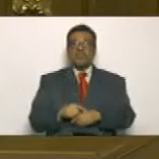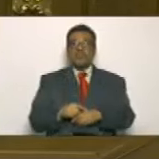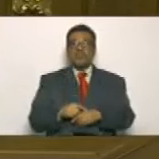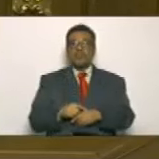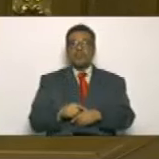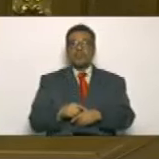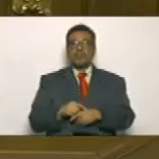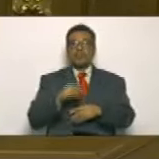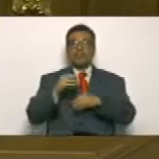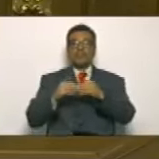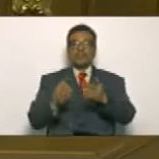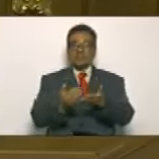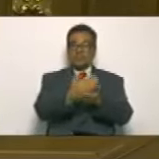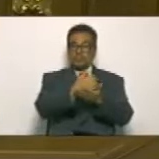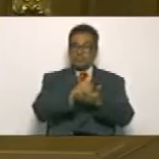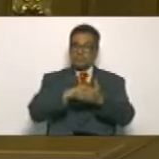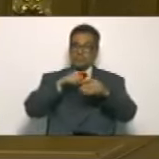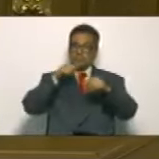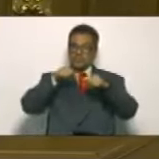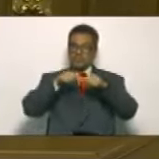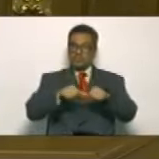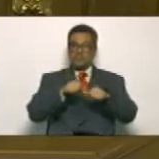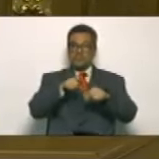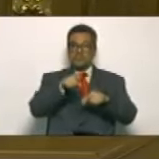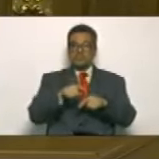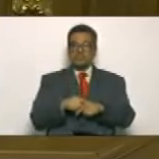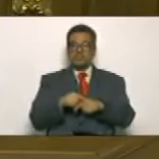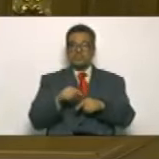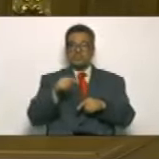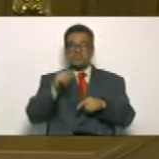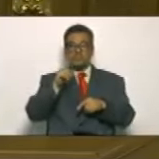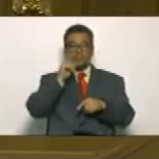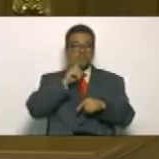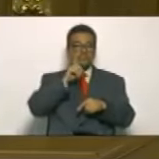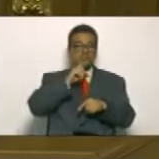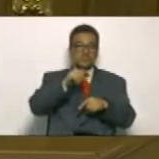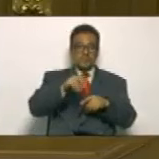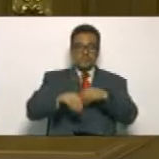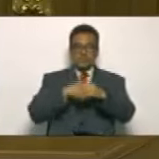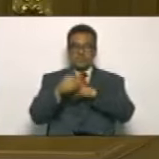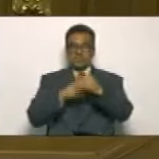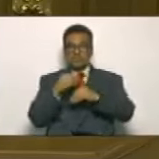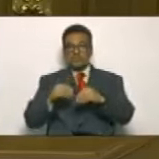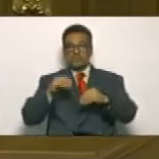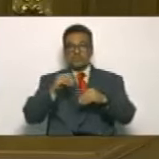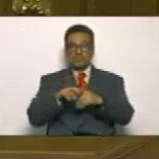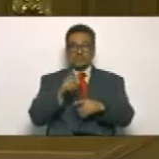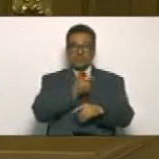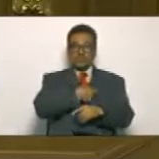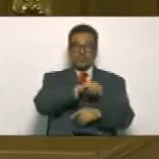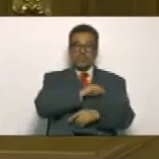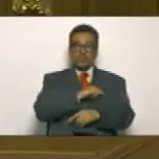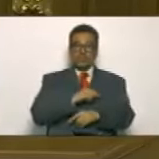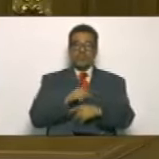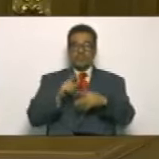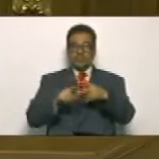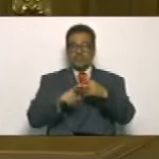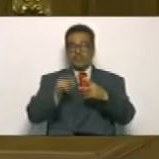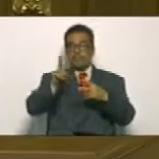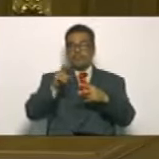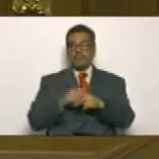emancipadora, quien arrancó la marca infamatoria que impusiera el despotismo español.